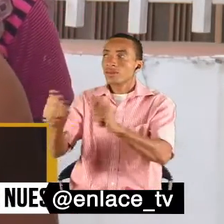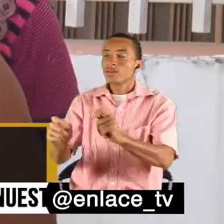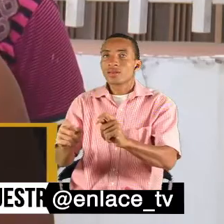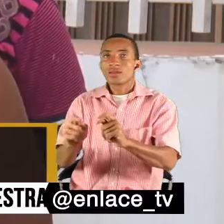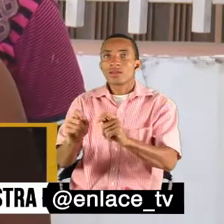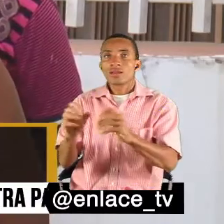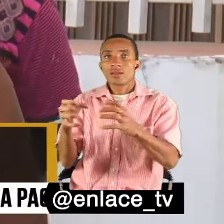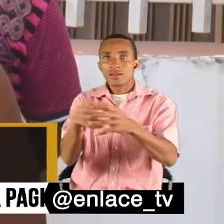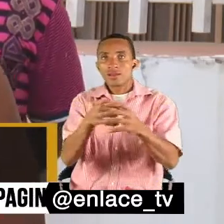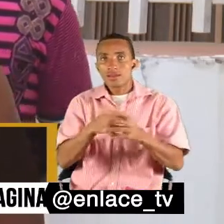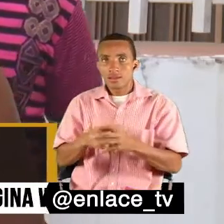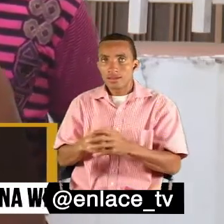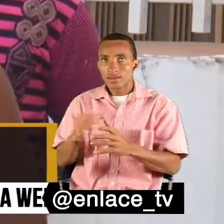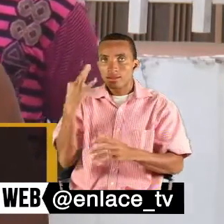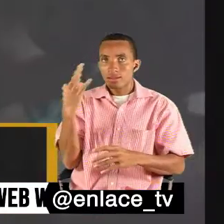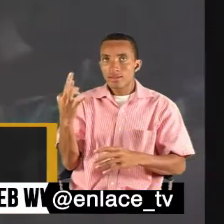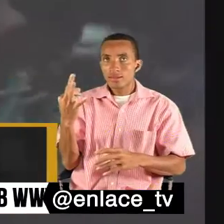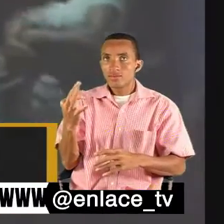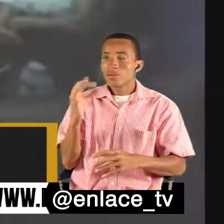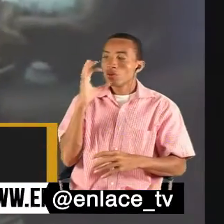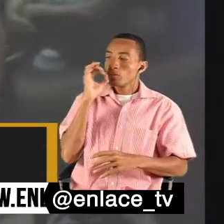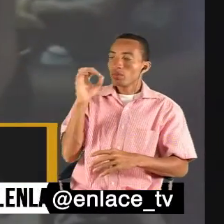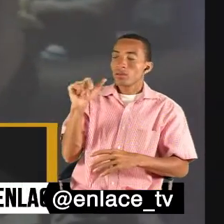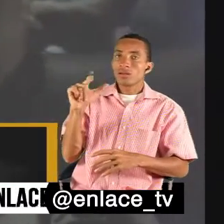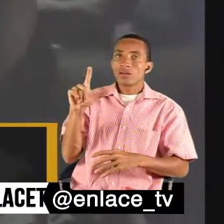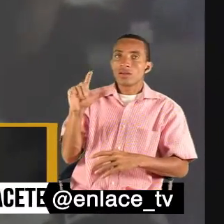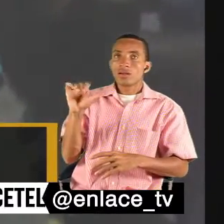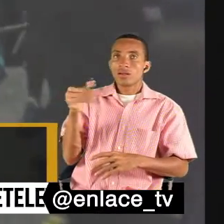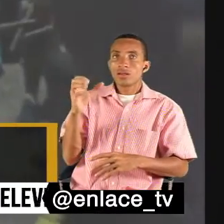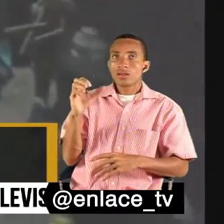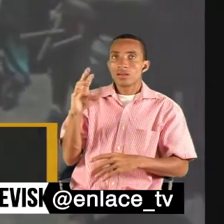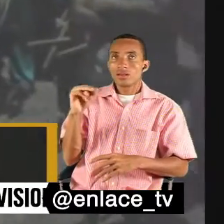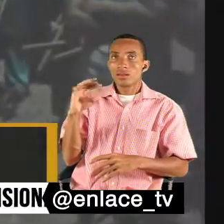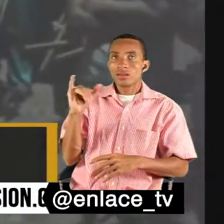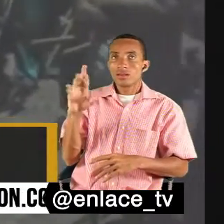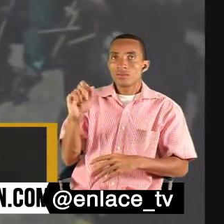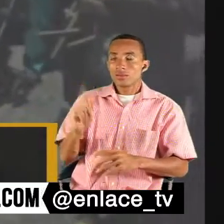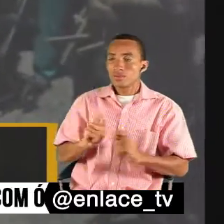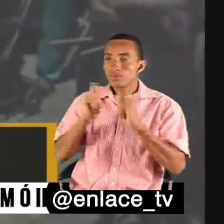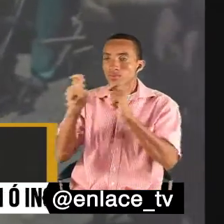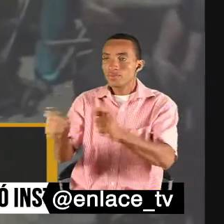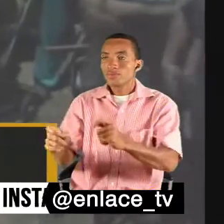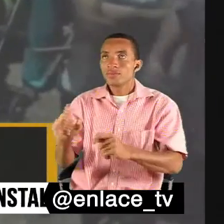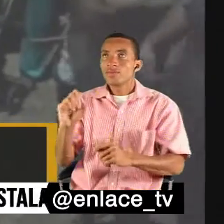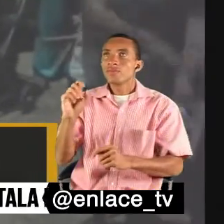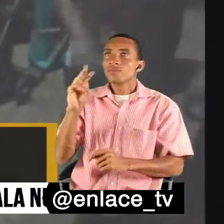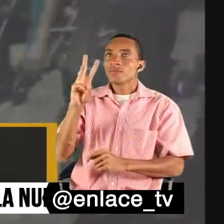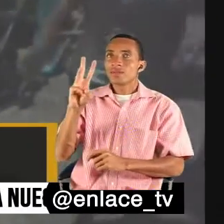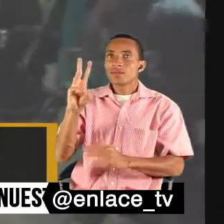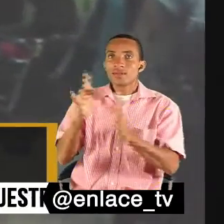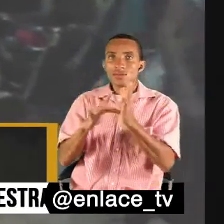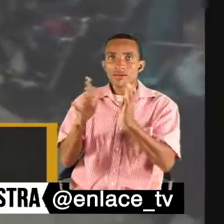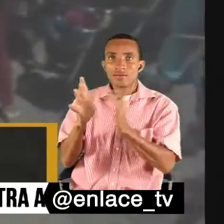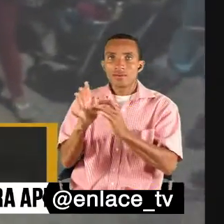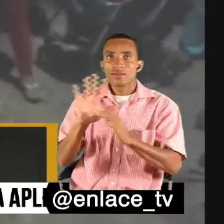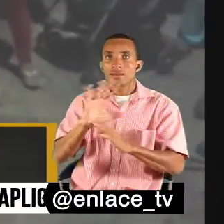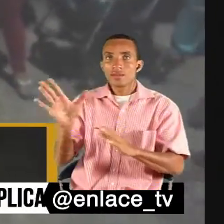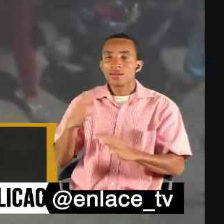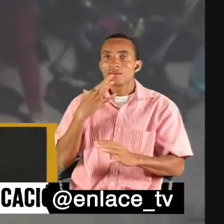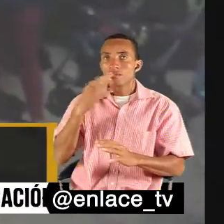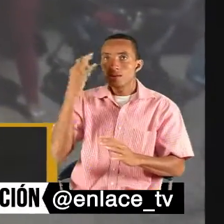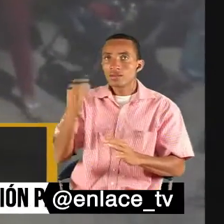tribunales de garantía, donde el señor Argemiro García nombró los tres tribunales de garantía fue el 3 de abril, cuando la gente, ahí sí fue verdad,